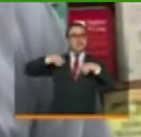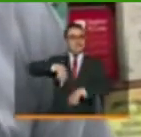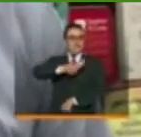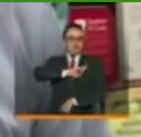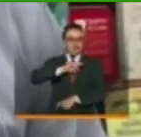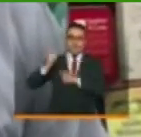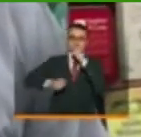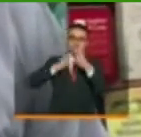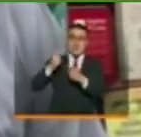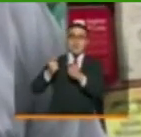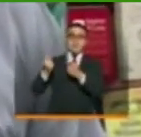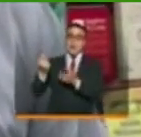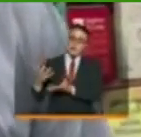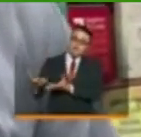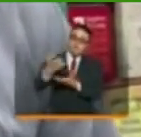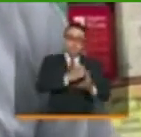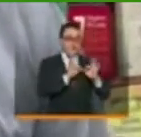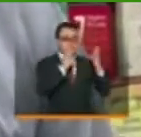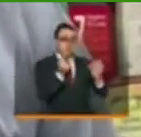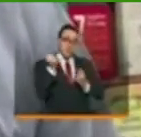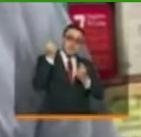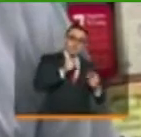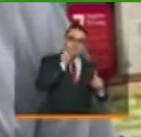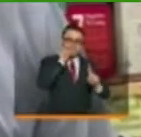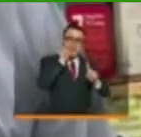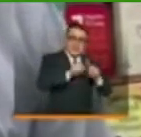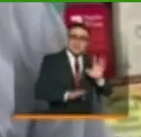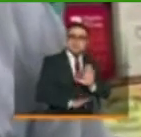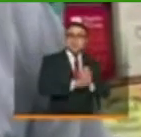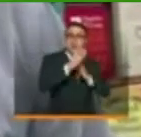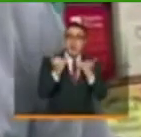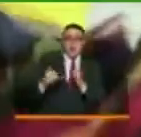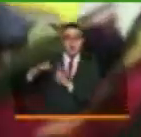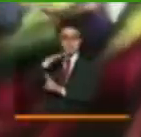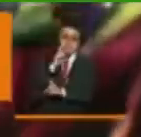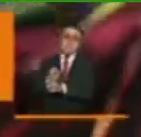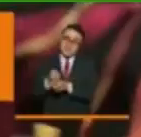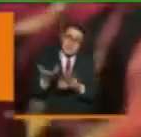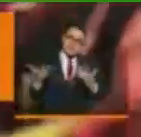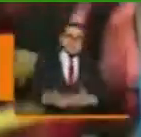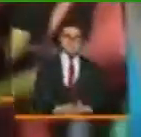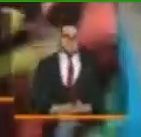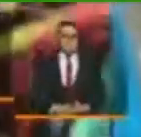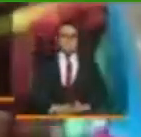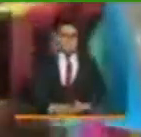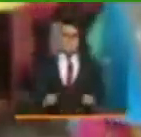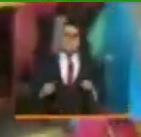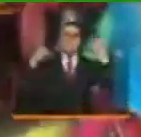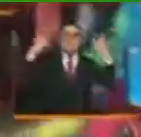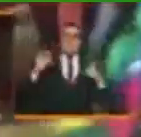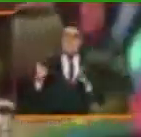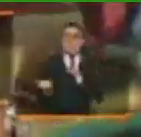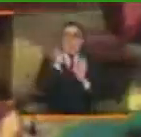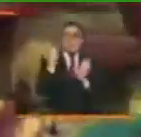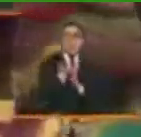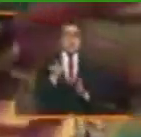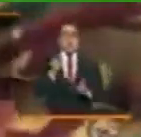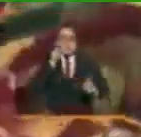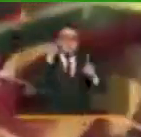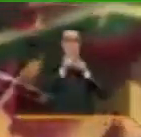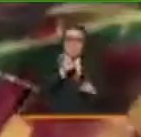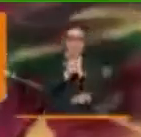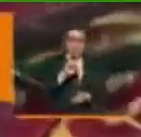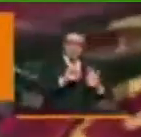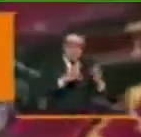nosotros sacar el sustento de nuestra familia y salir adelante en estos tiempos tan difíciles. La Feria del Libro, que busca beneficiar a más de 50